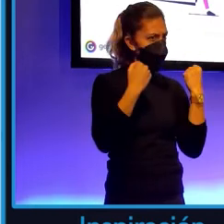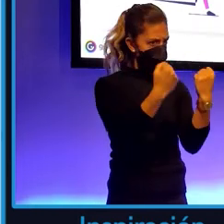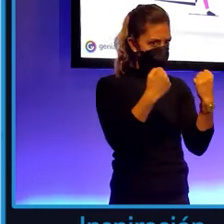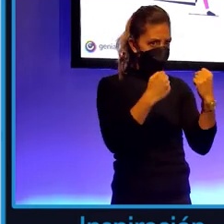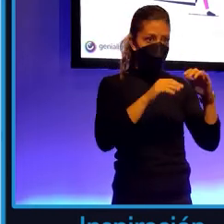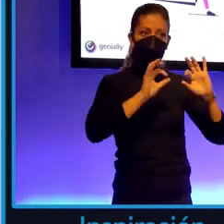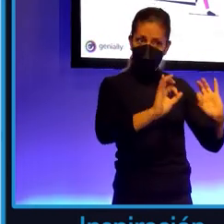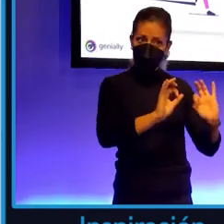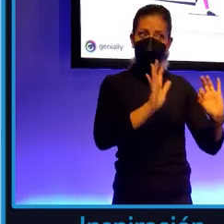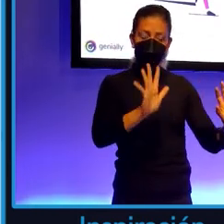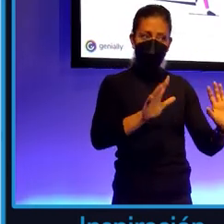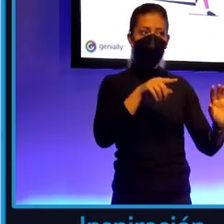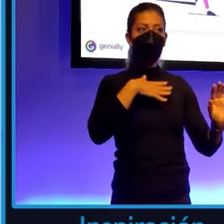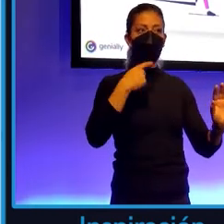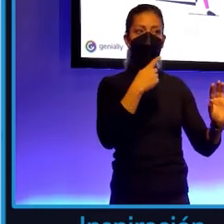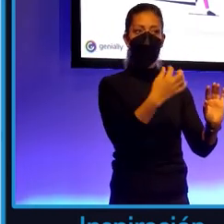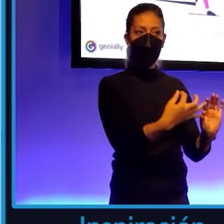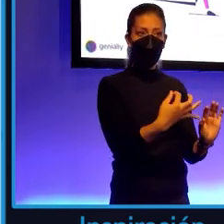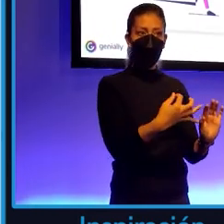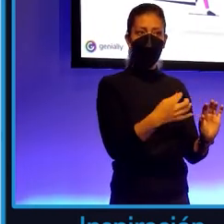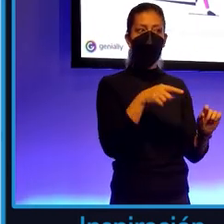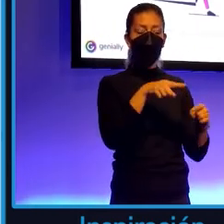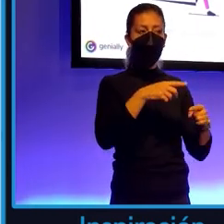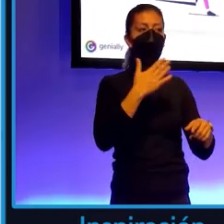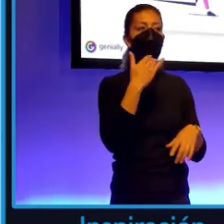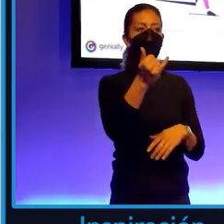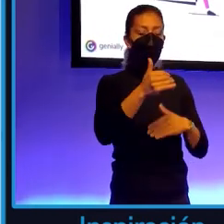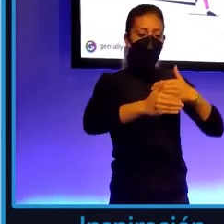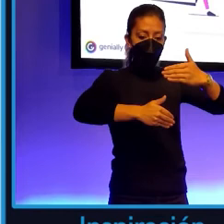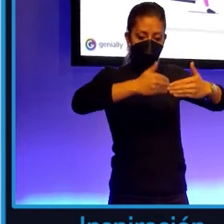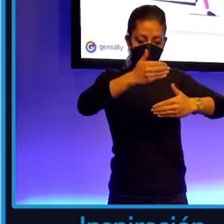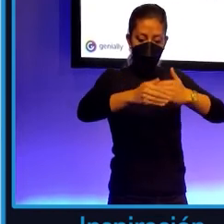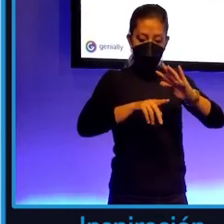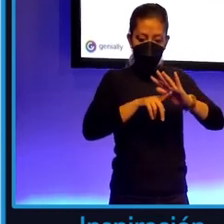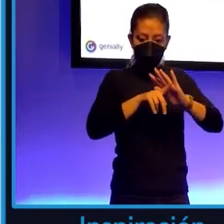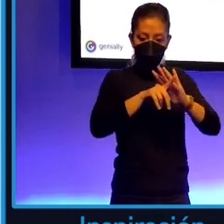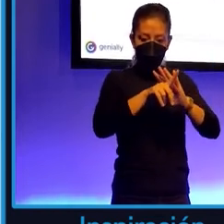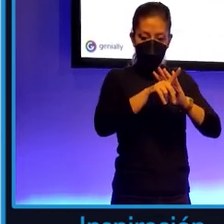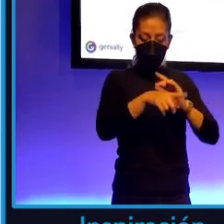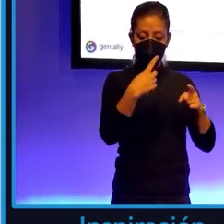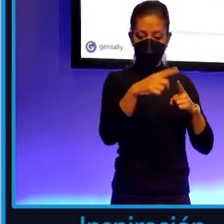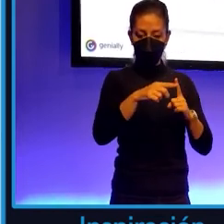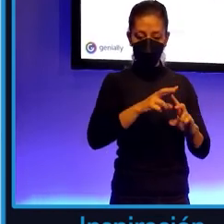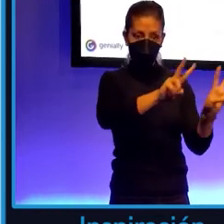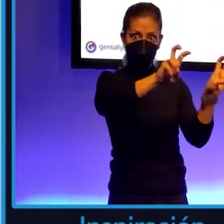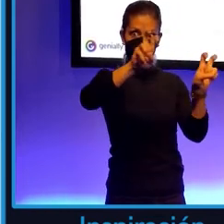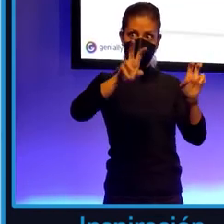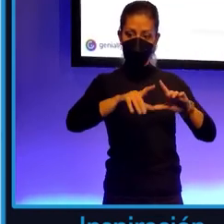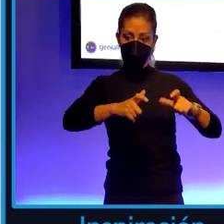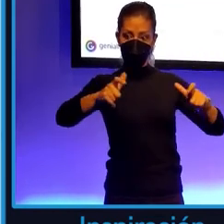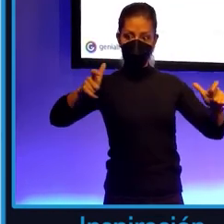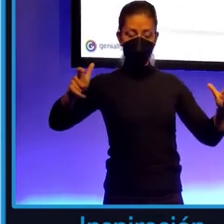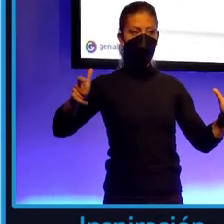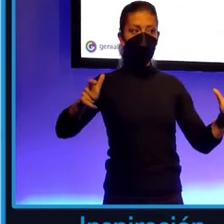va poniendo en el cerebrito esa viabilidad esa precisión de que puede ser realmente cosas nuevas pero luego habría que